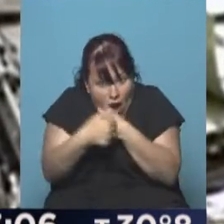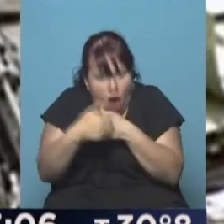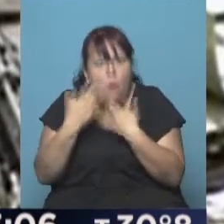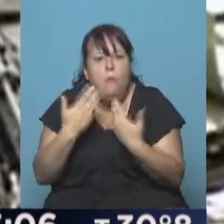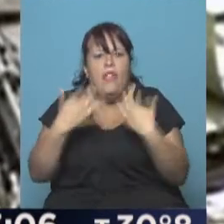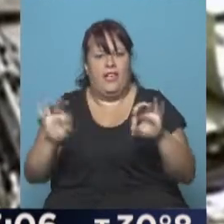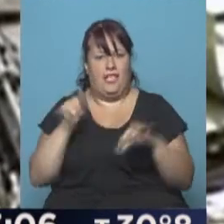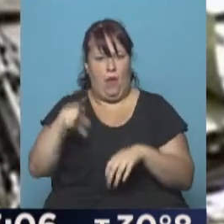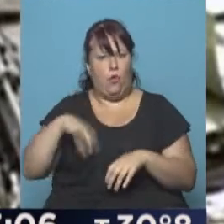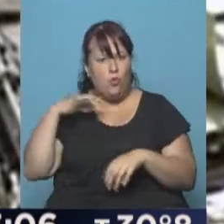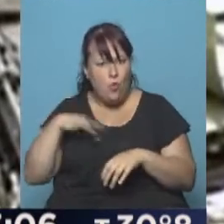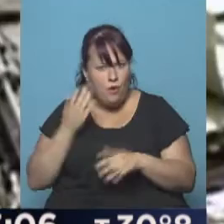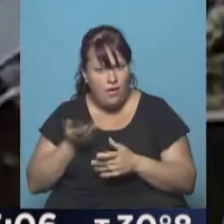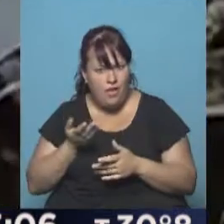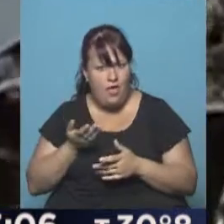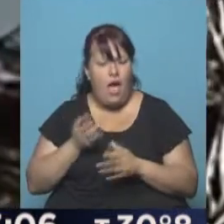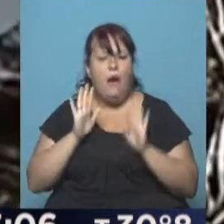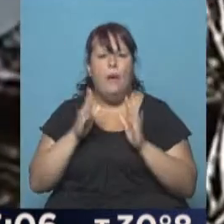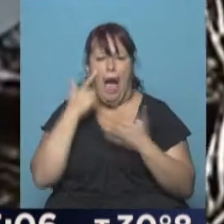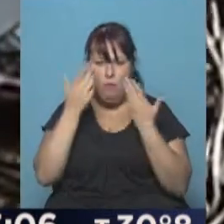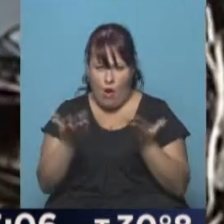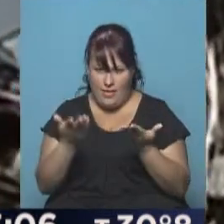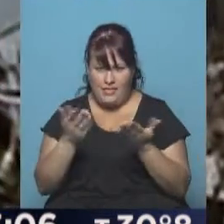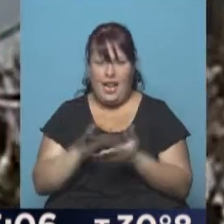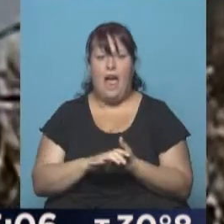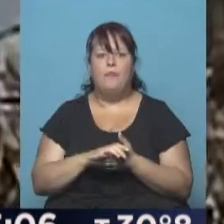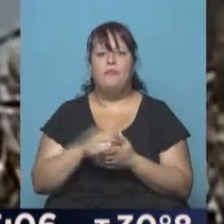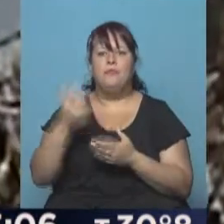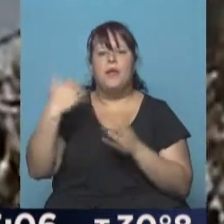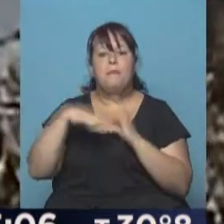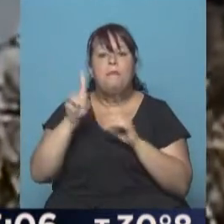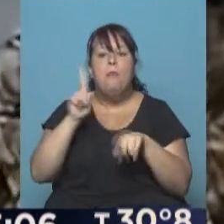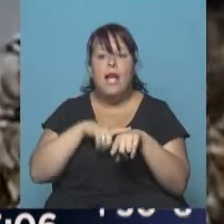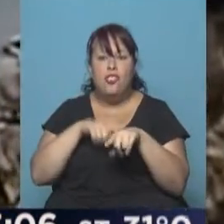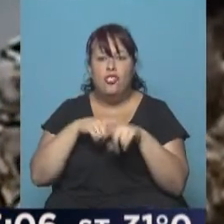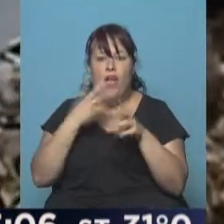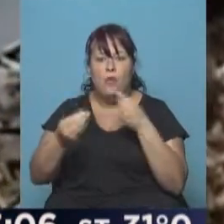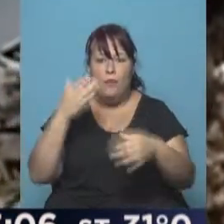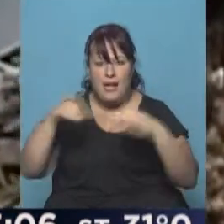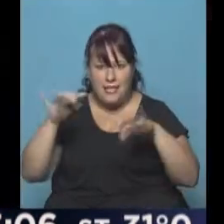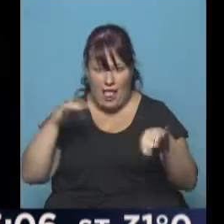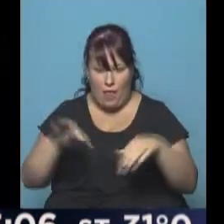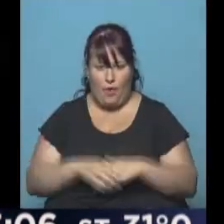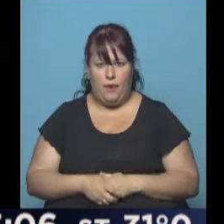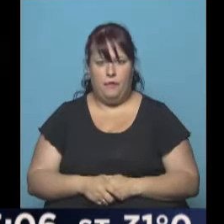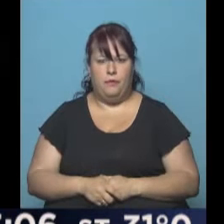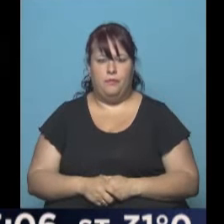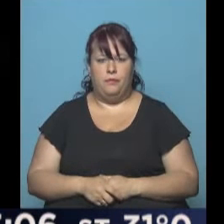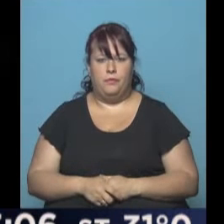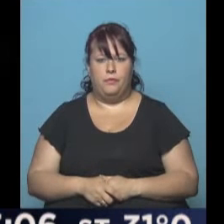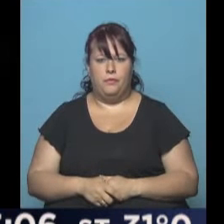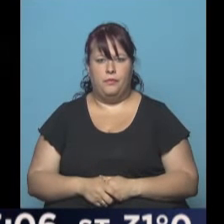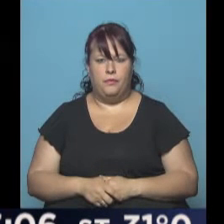habría salvado su vida. Vamos a compartir imágenes que nos están llegando del momento del salvataje. ¿Te duele?